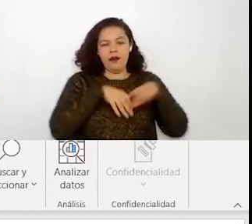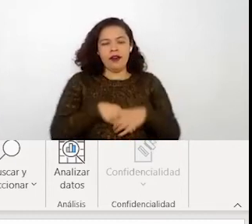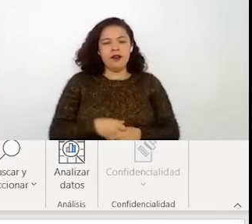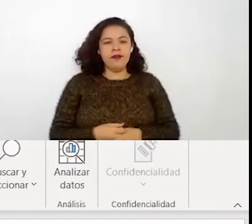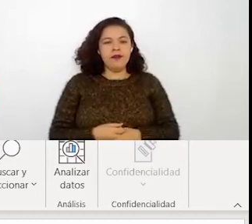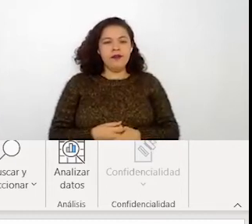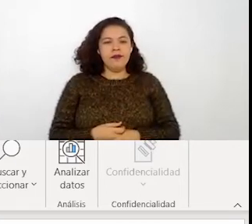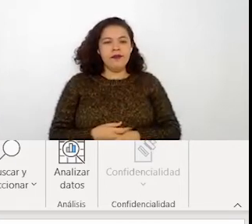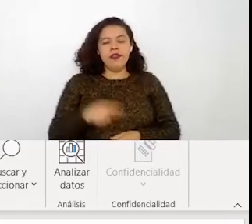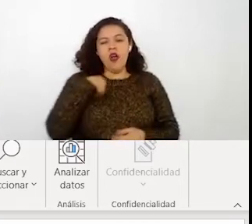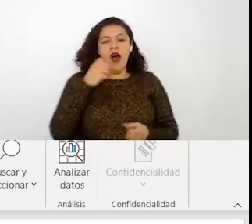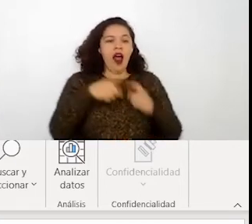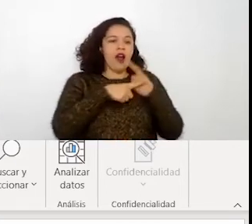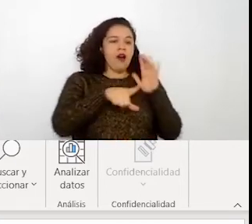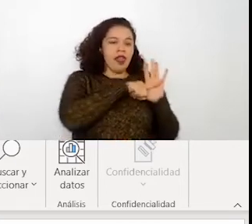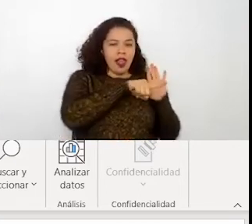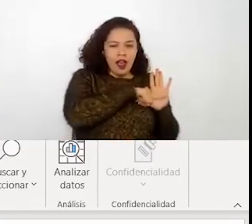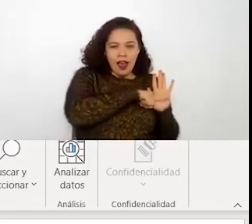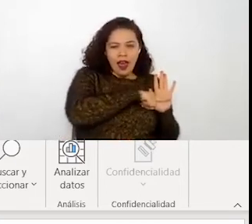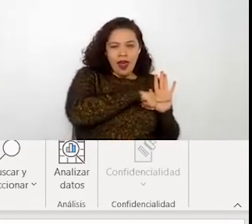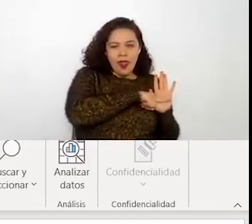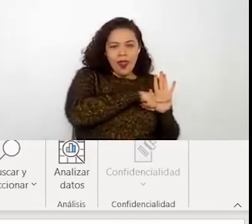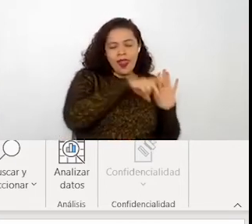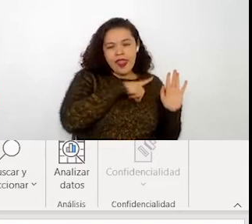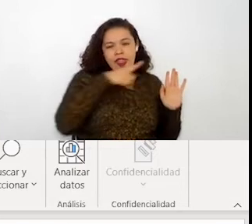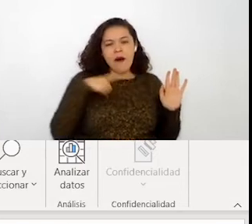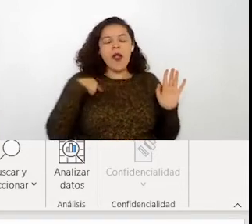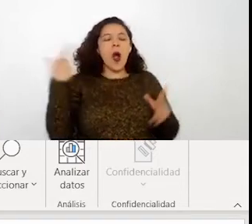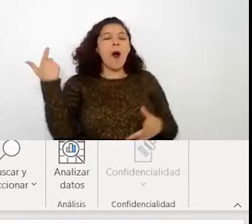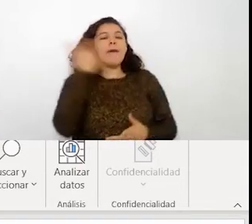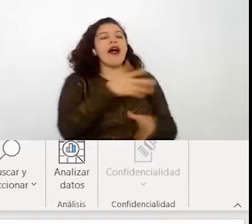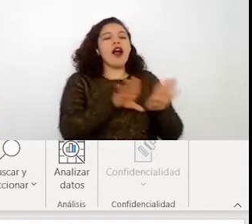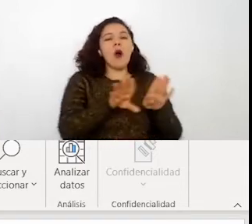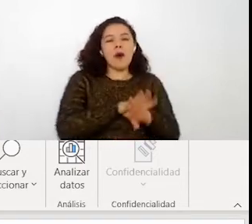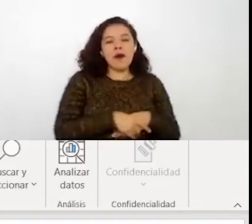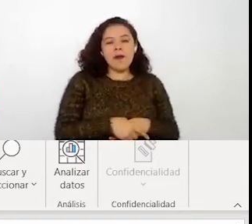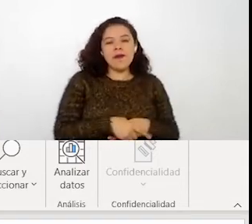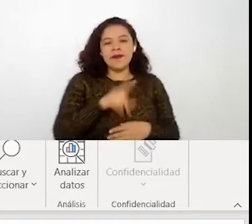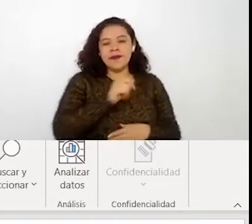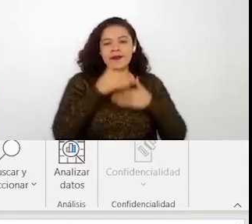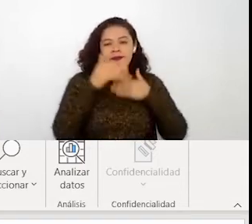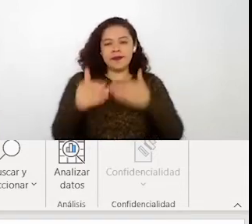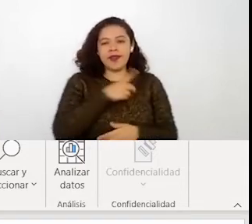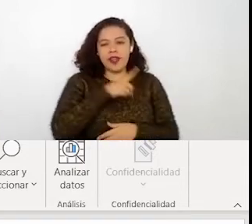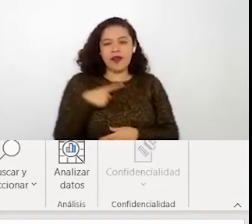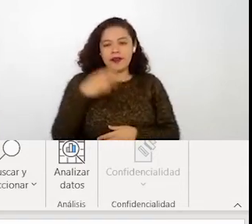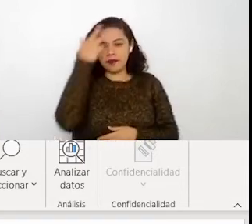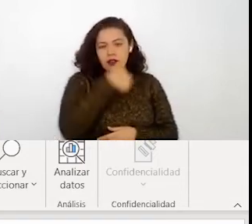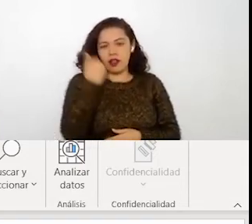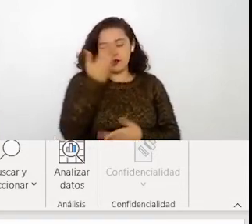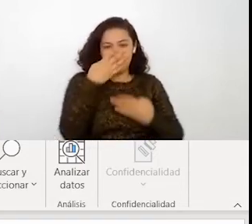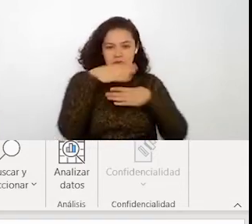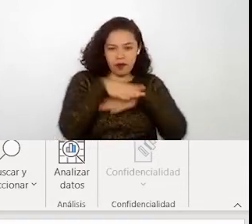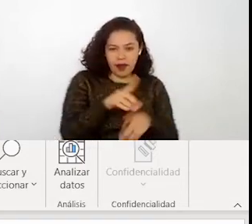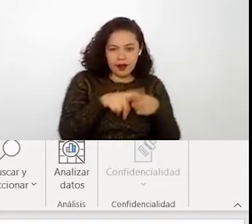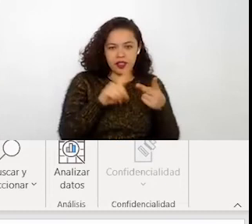si voy a tener un déficit pues tengo que decir con cómo lo voy a solventar No eso es lo que vemos más adelante pero siempre tenemos que checar Cuando tenemos en bancos Cuando